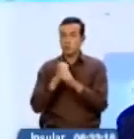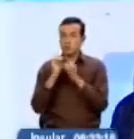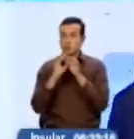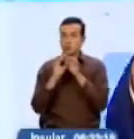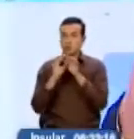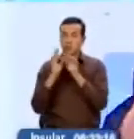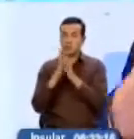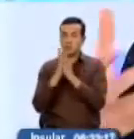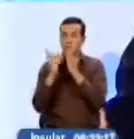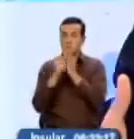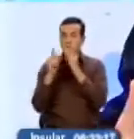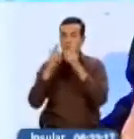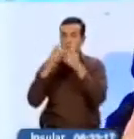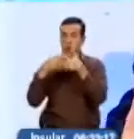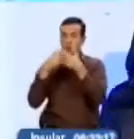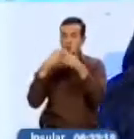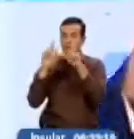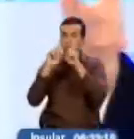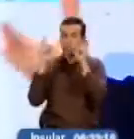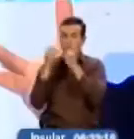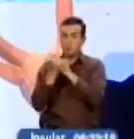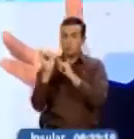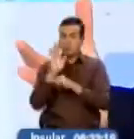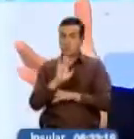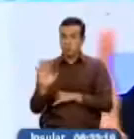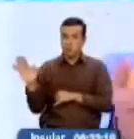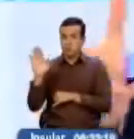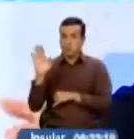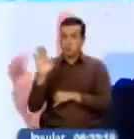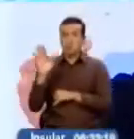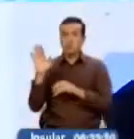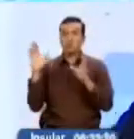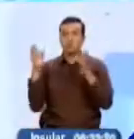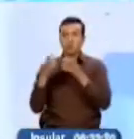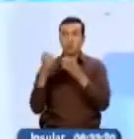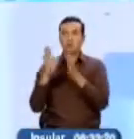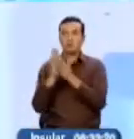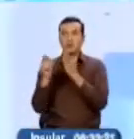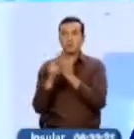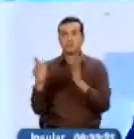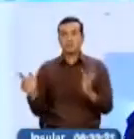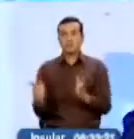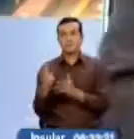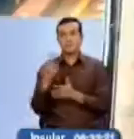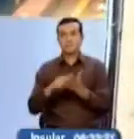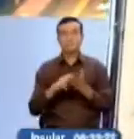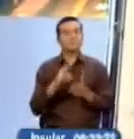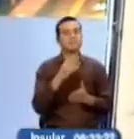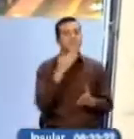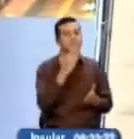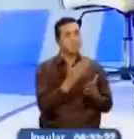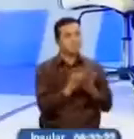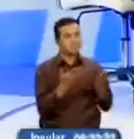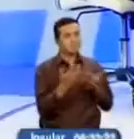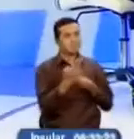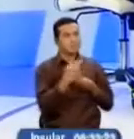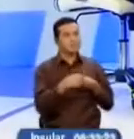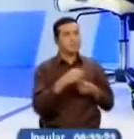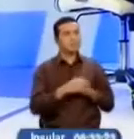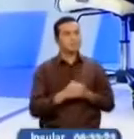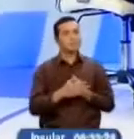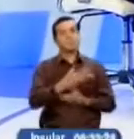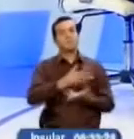las editoriales grandes las editoriales independientes la cámara nacional del libro en la promoción del libro y la lectura ser ministro muchas gracias por estar con nosotros gracias